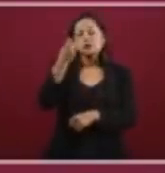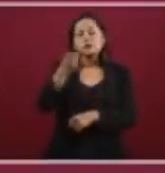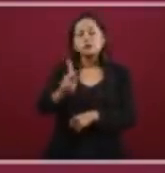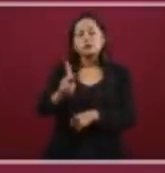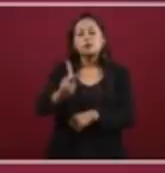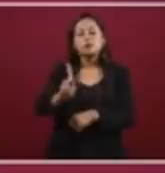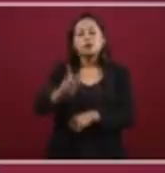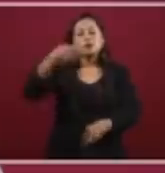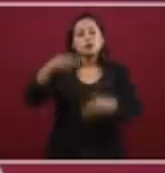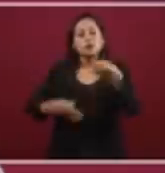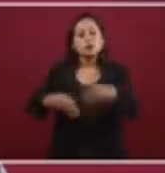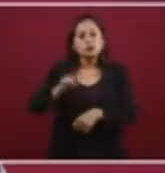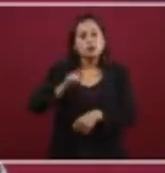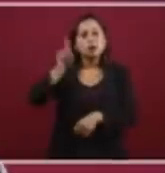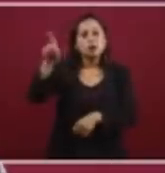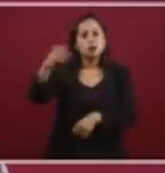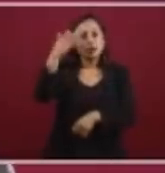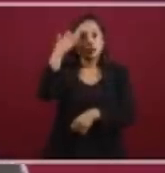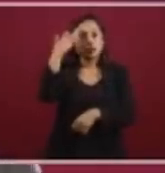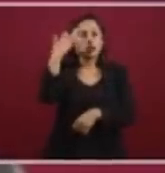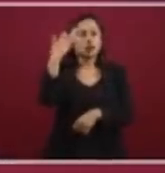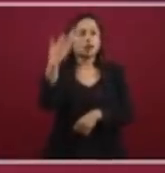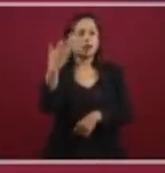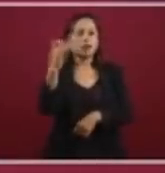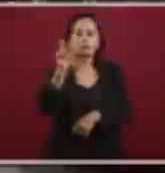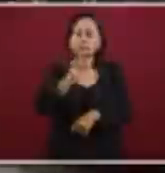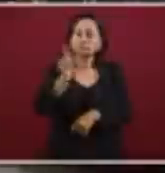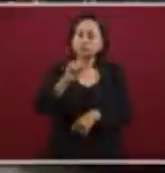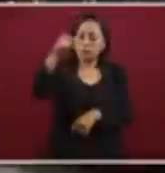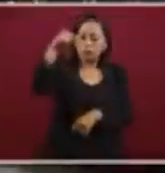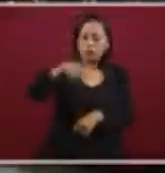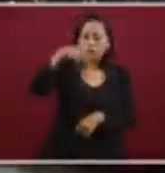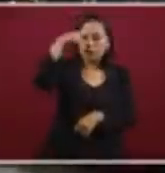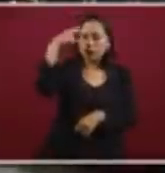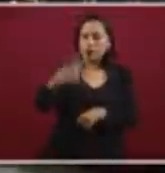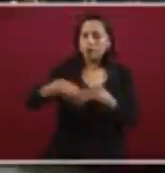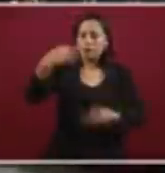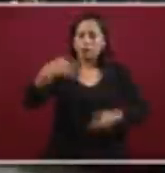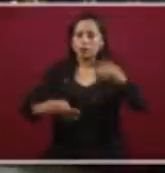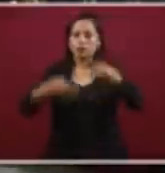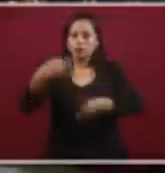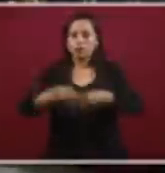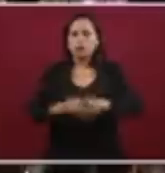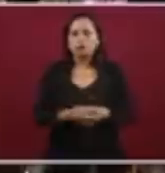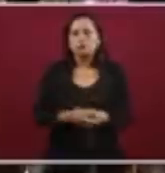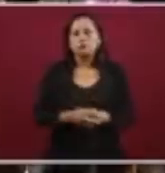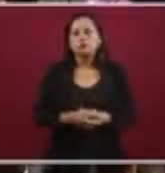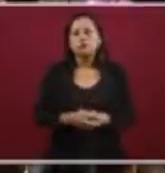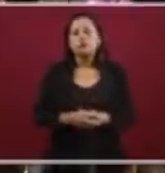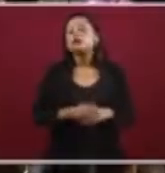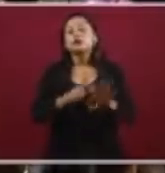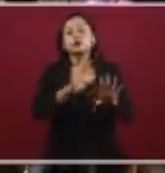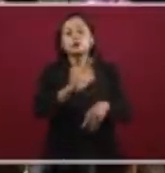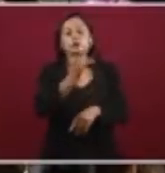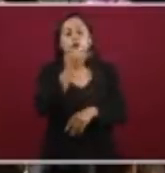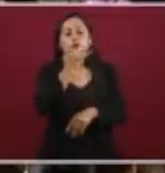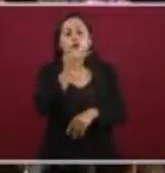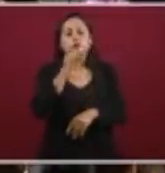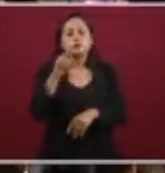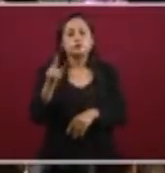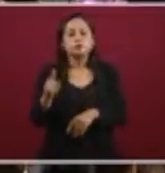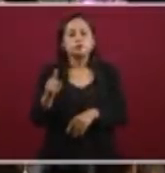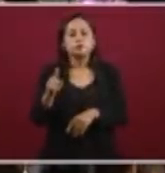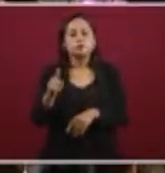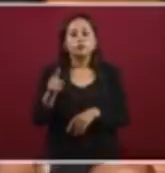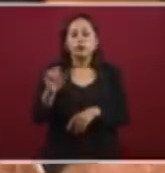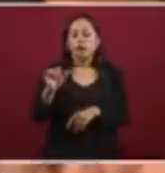lleva muchísimo tiempo queremos que sean juzgados en y con relación al encuentro entre